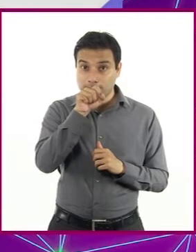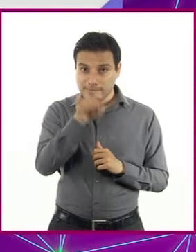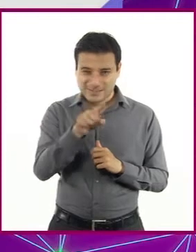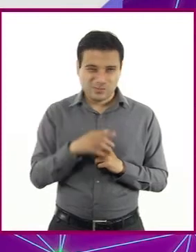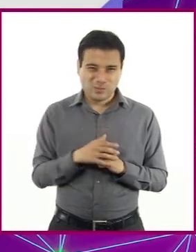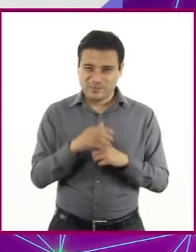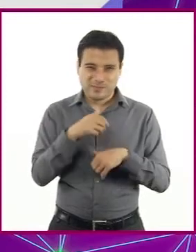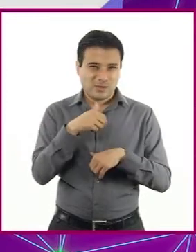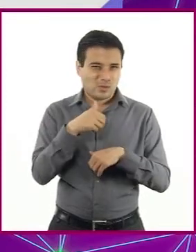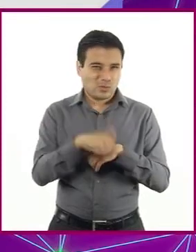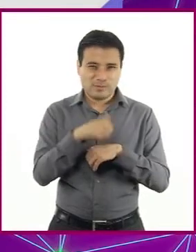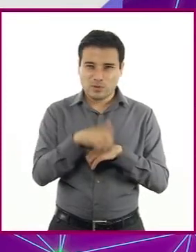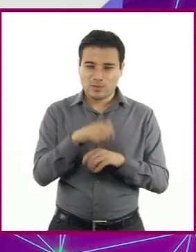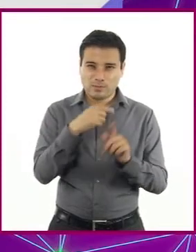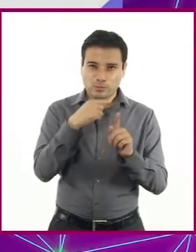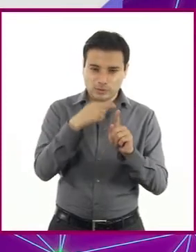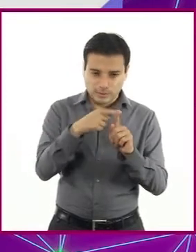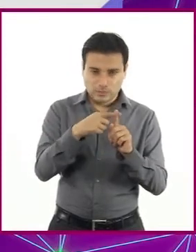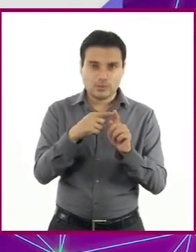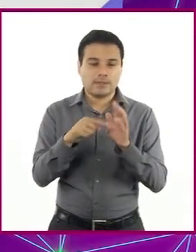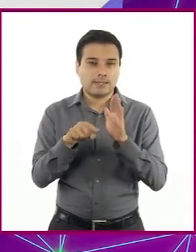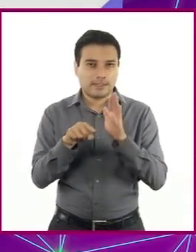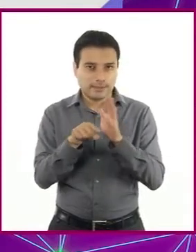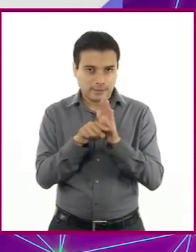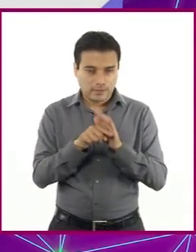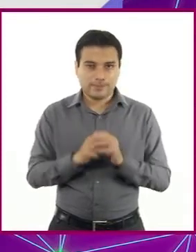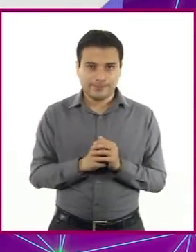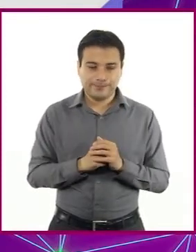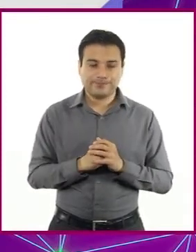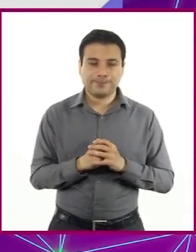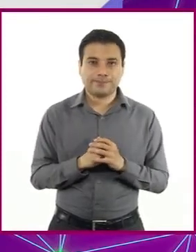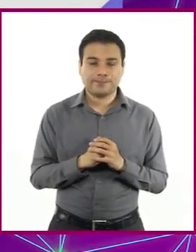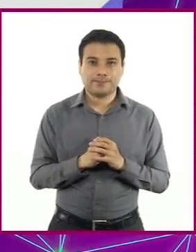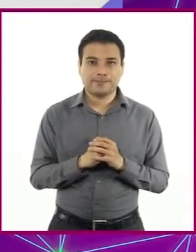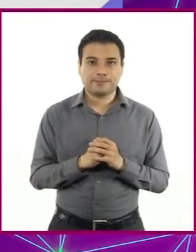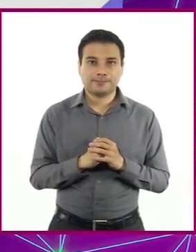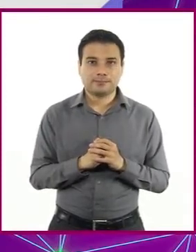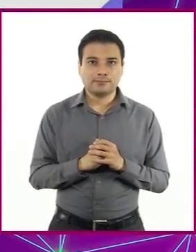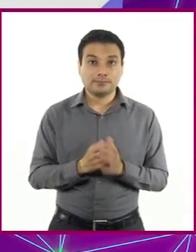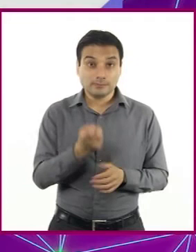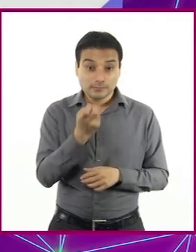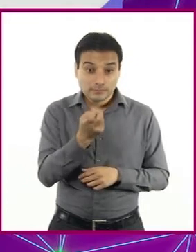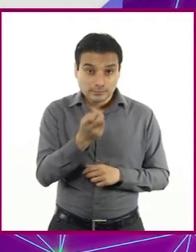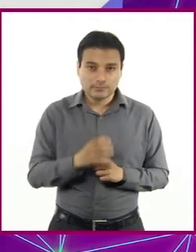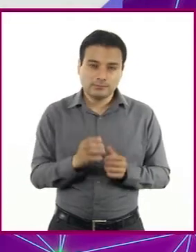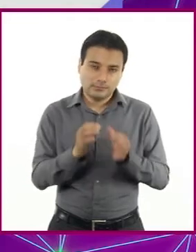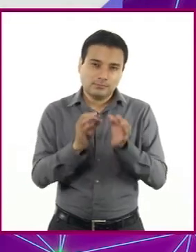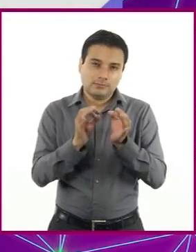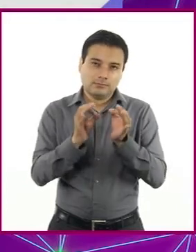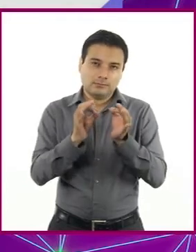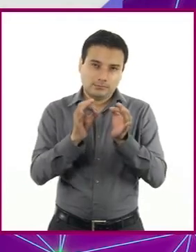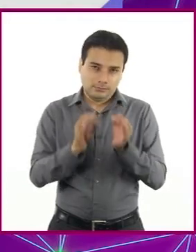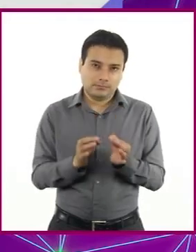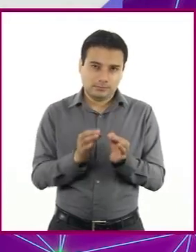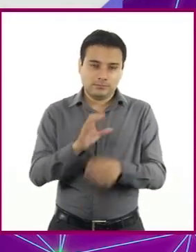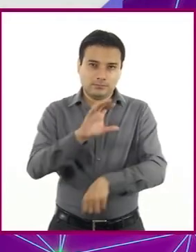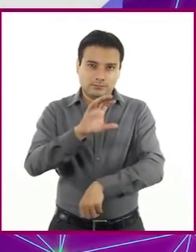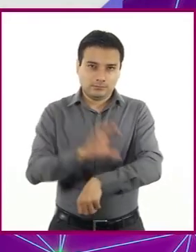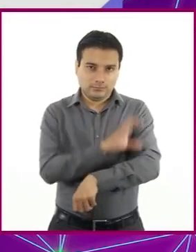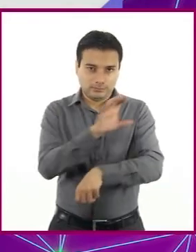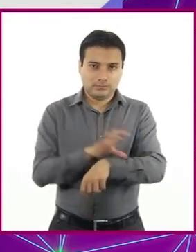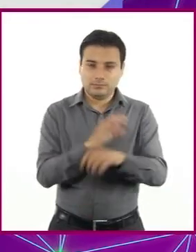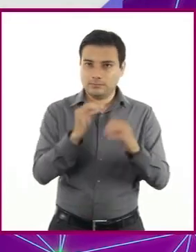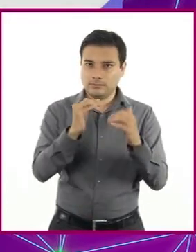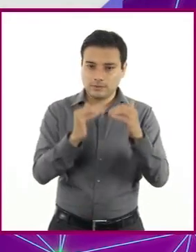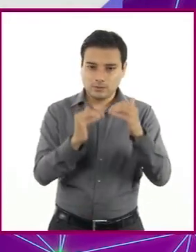cargas positivas que de negativas en este compuesto, ya que es eléctricamente neutro. Debido